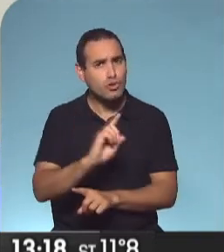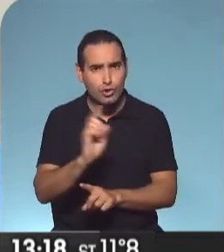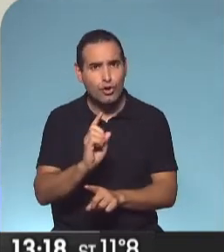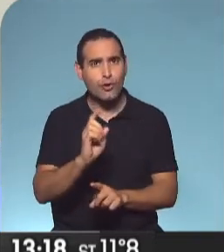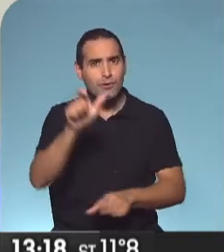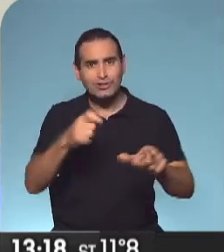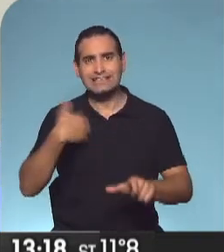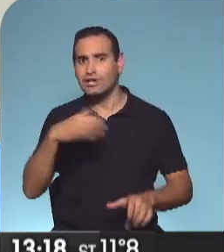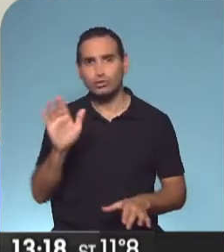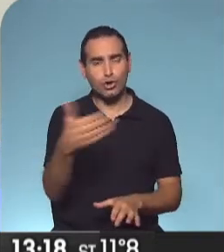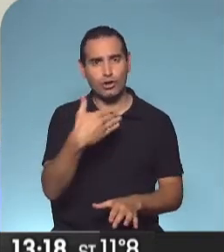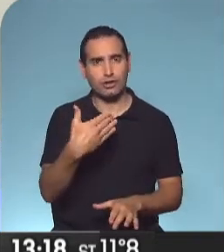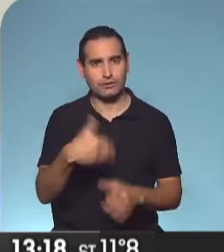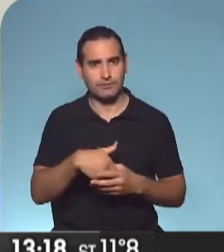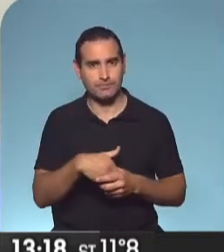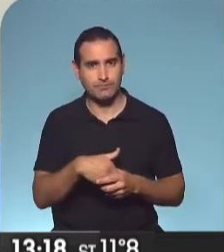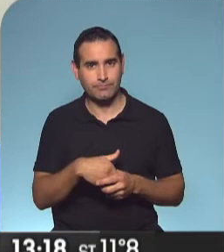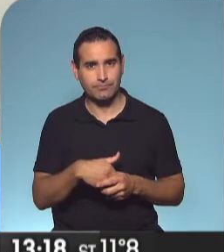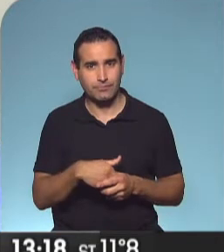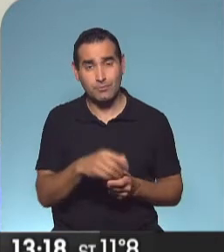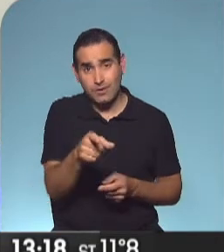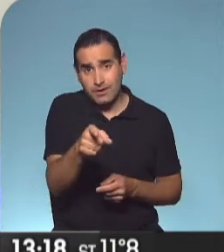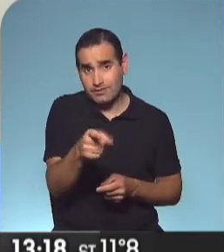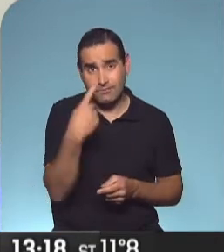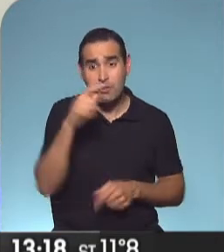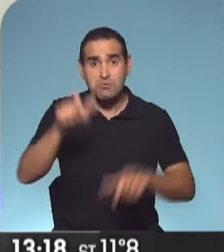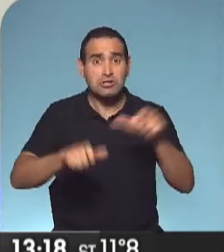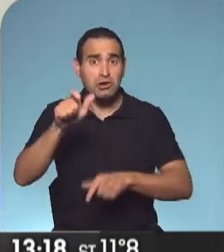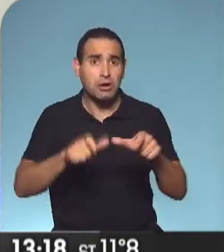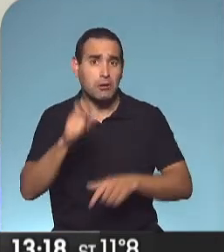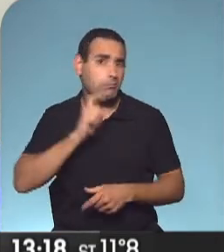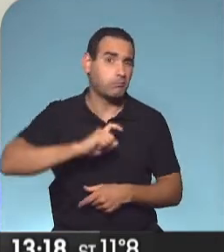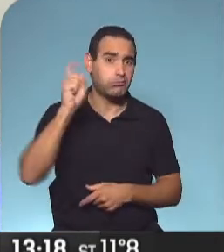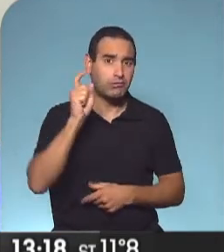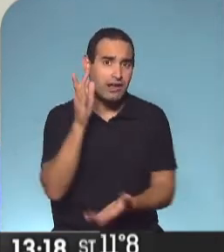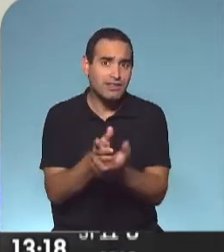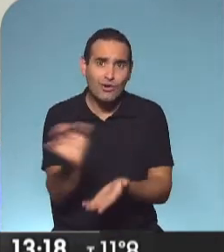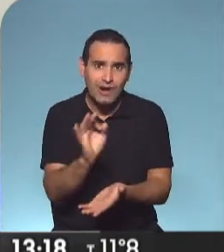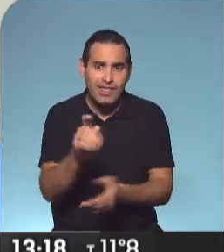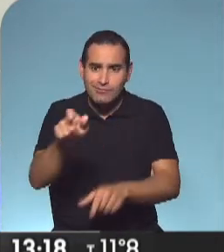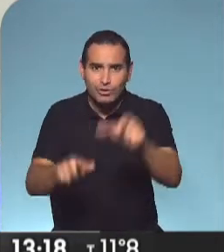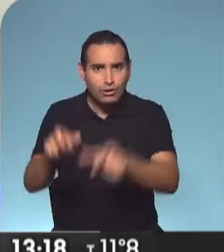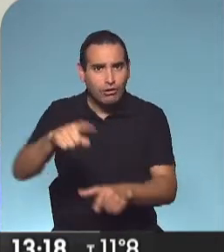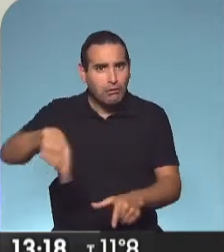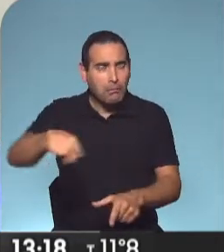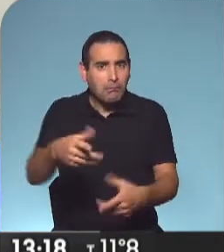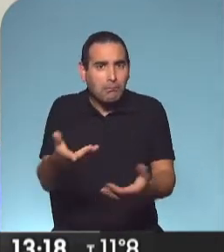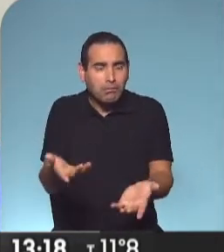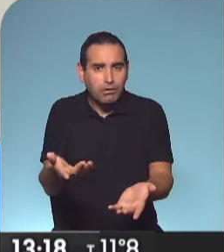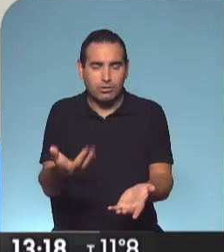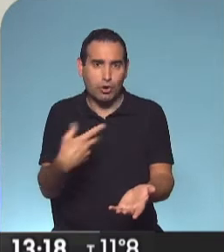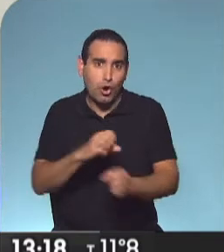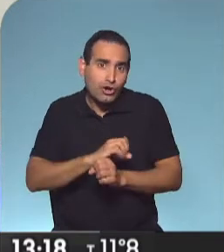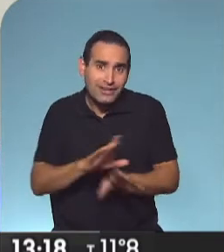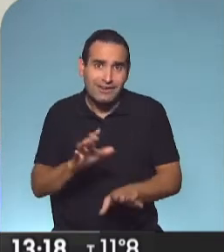la Argentina. Porque allí quedaron impunes autores de un hecho tremendo que han